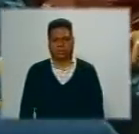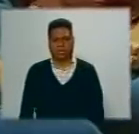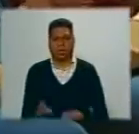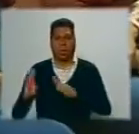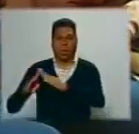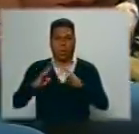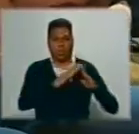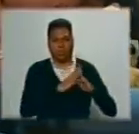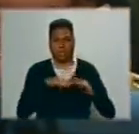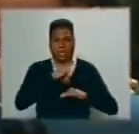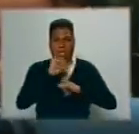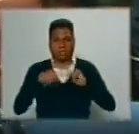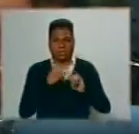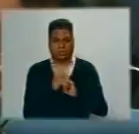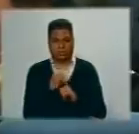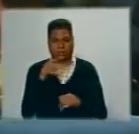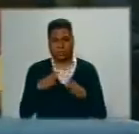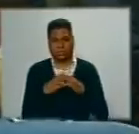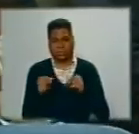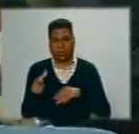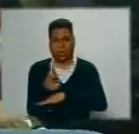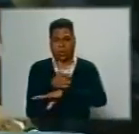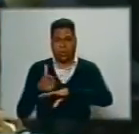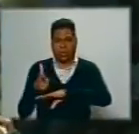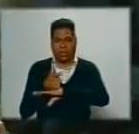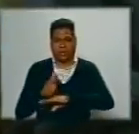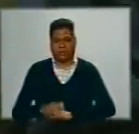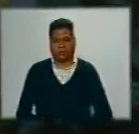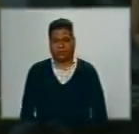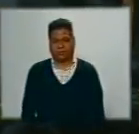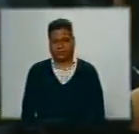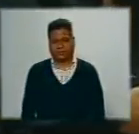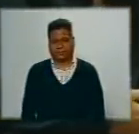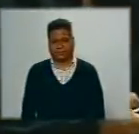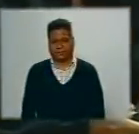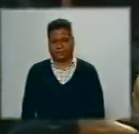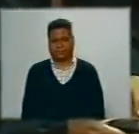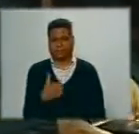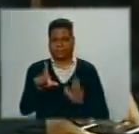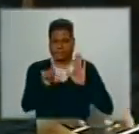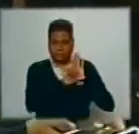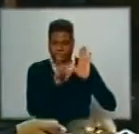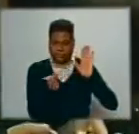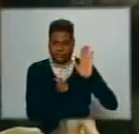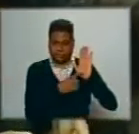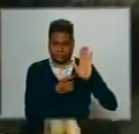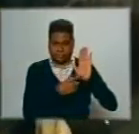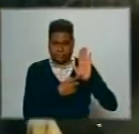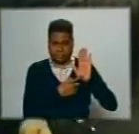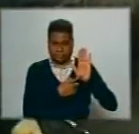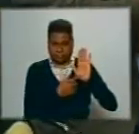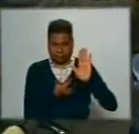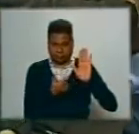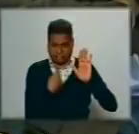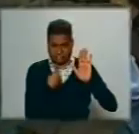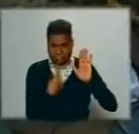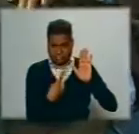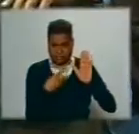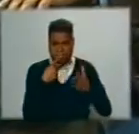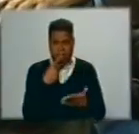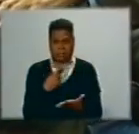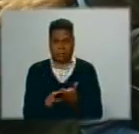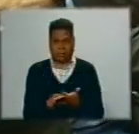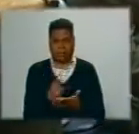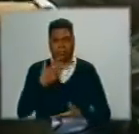comunidades, instituciones del Estado. Y esta ley es la que se propone, o con la cual